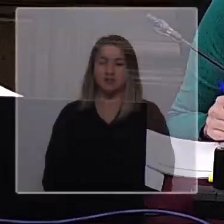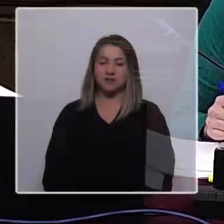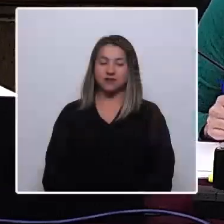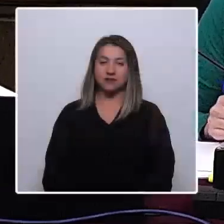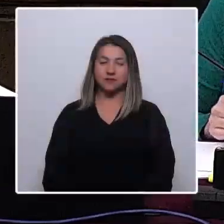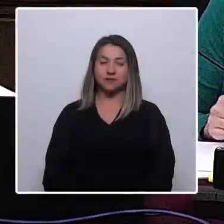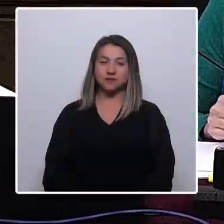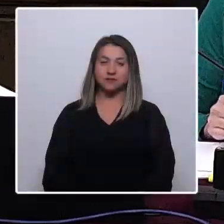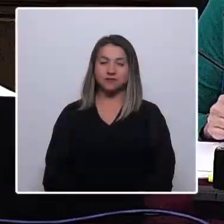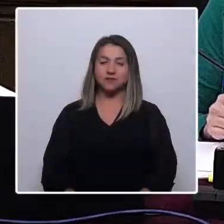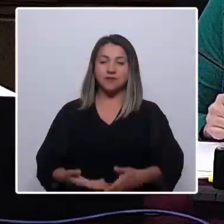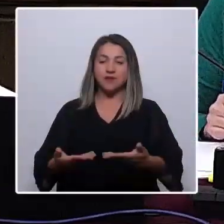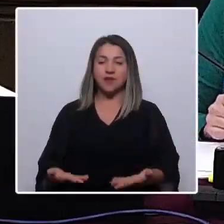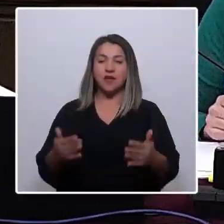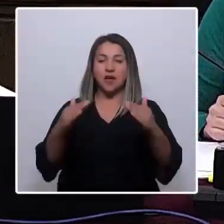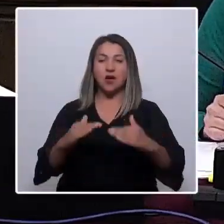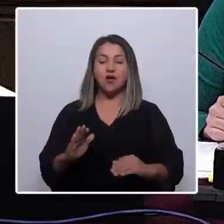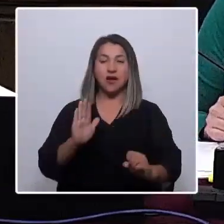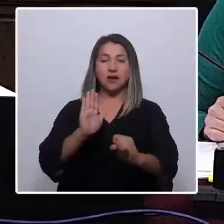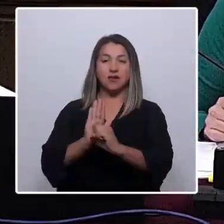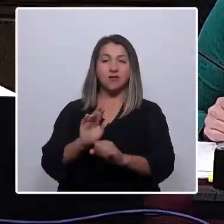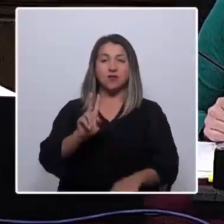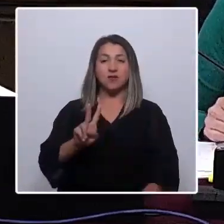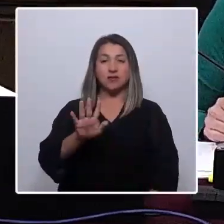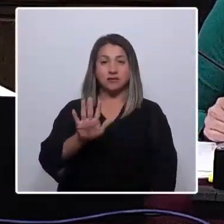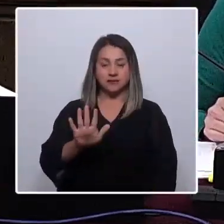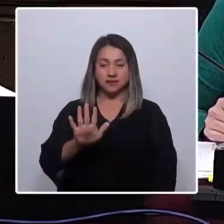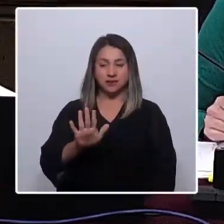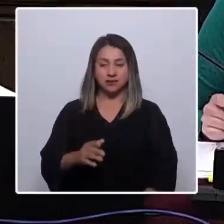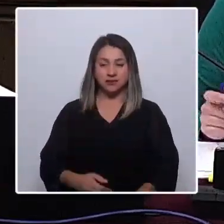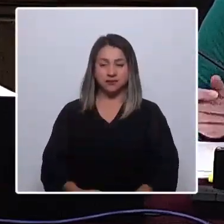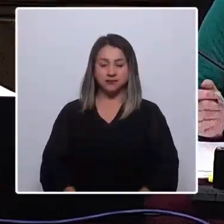Corresponde pasar al artículo 25.